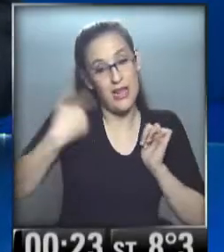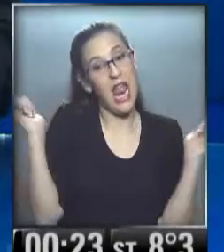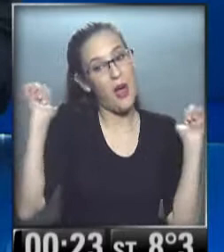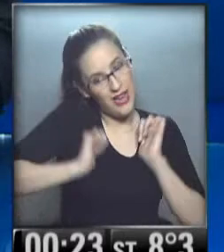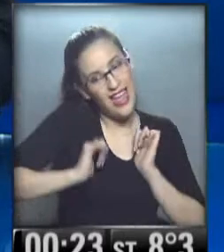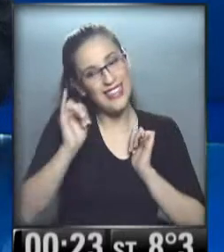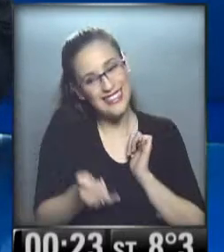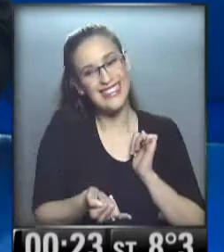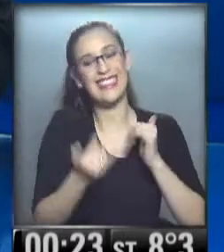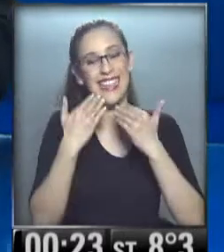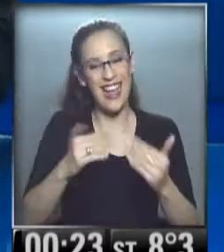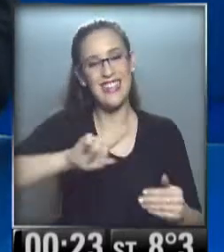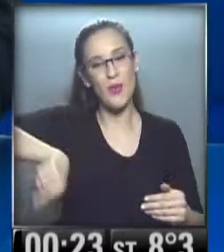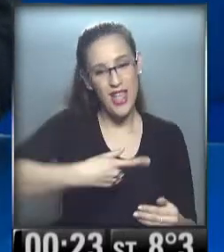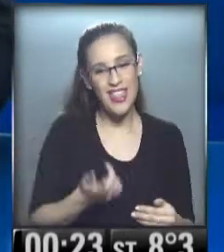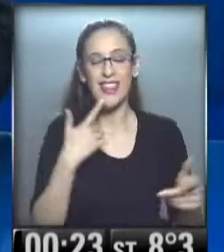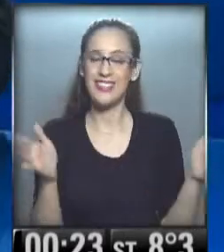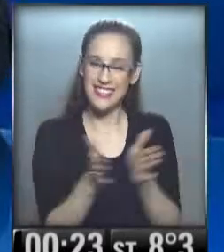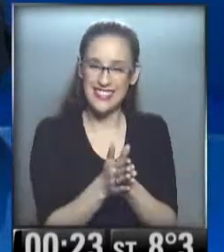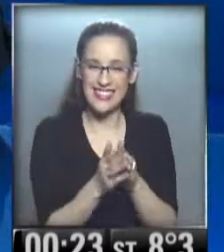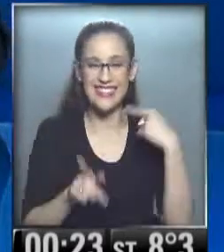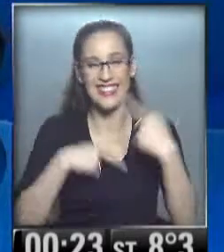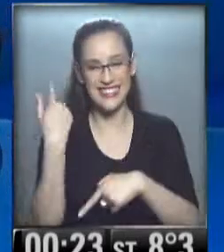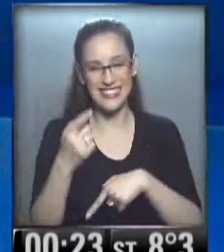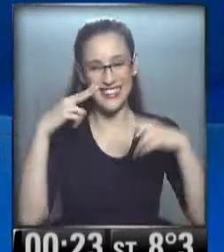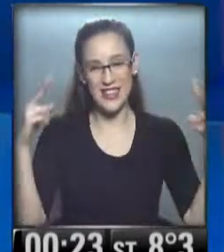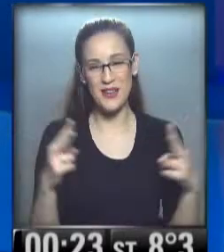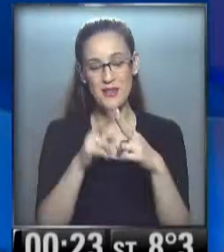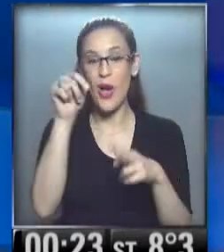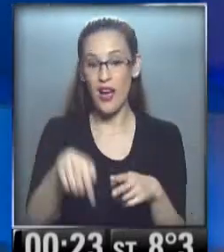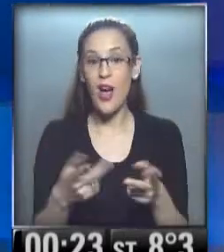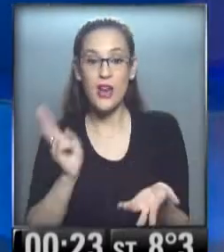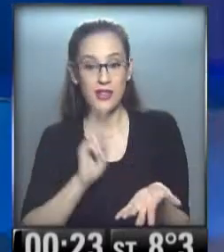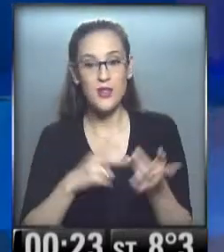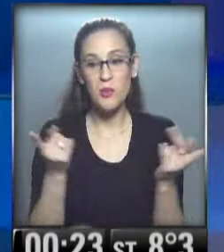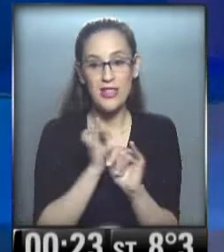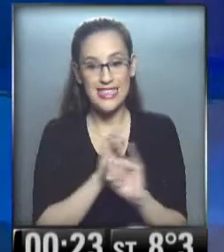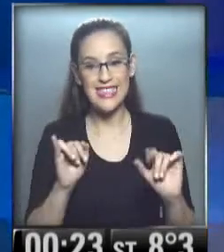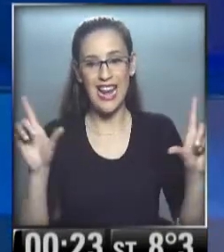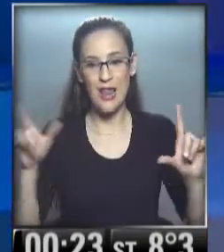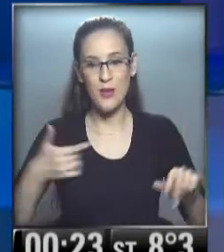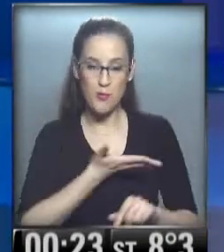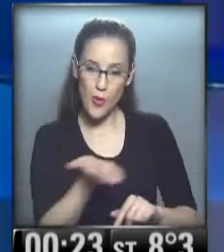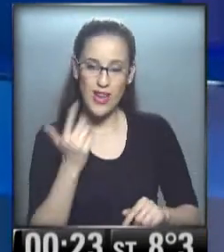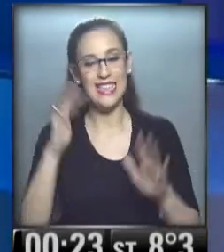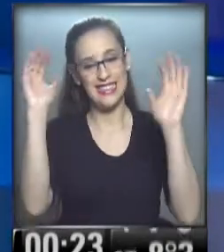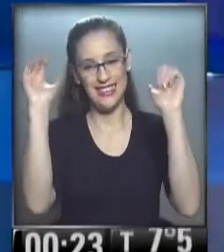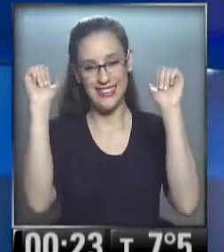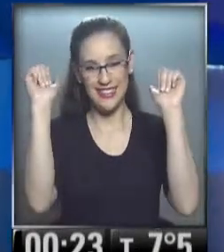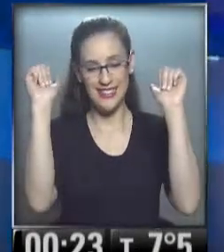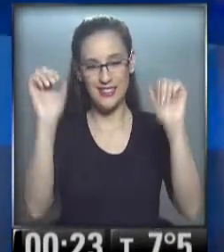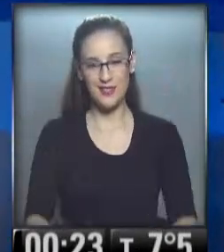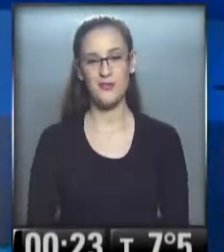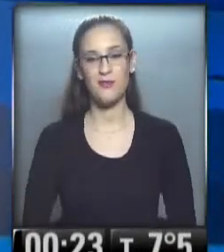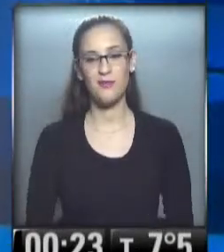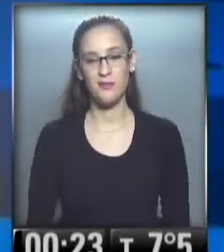gracias a ustedes por estar con nosotros mañana nos volvemos a encontrar acá para hacer otros resúmenes de noticias de la televisión pública